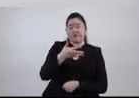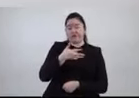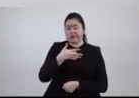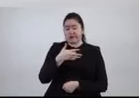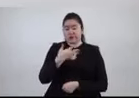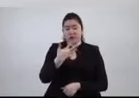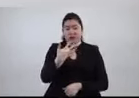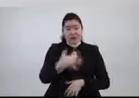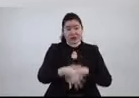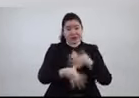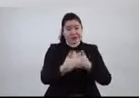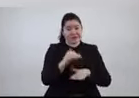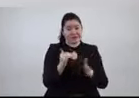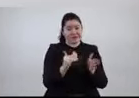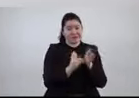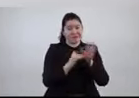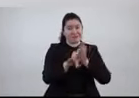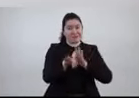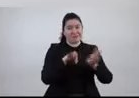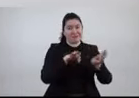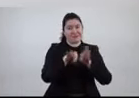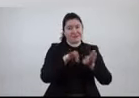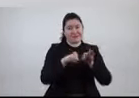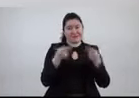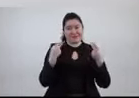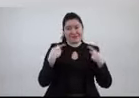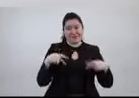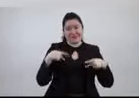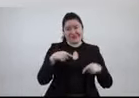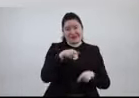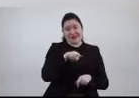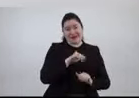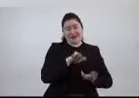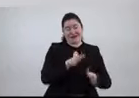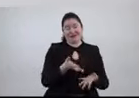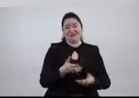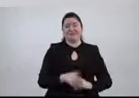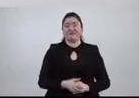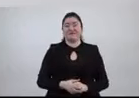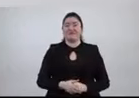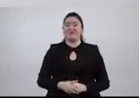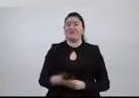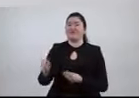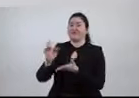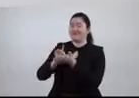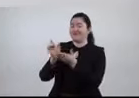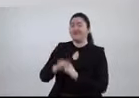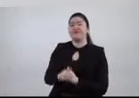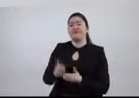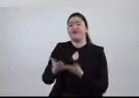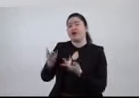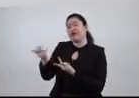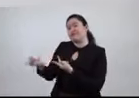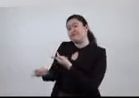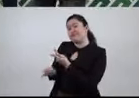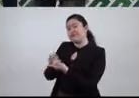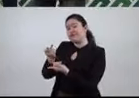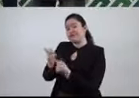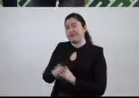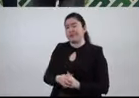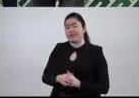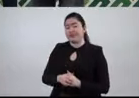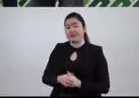de 15,000 personas que estarán involucradas en este proceso de vacunación. Muchas gracias. Me gustaría preguntarle si